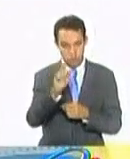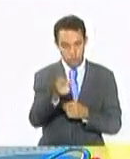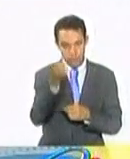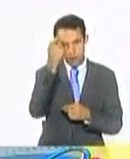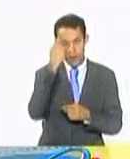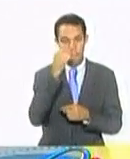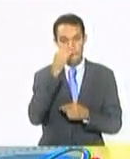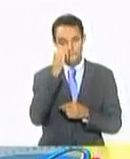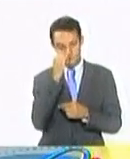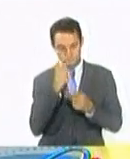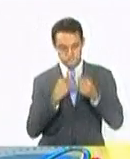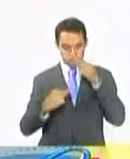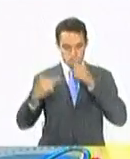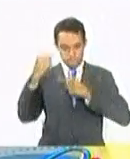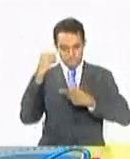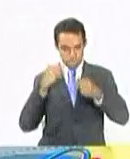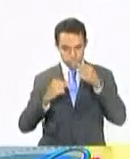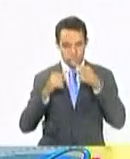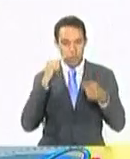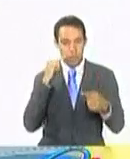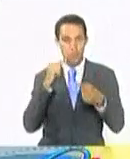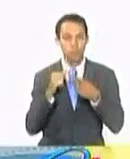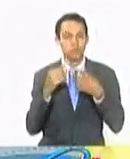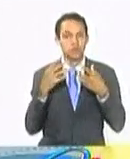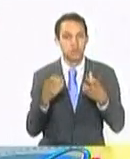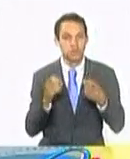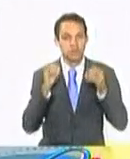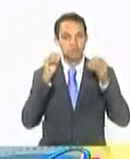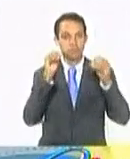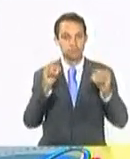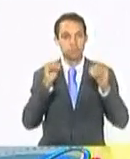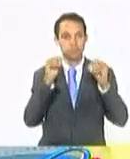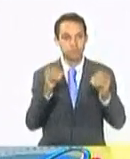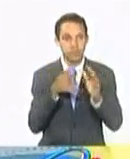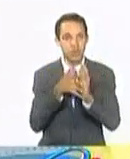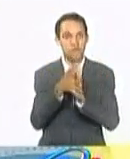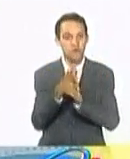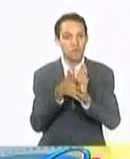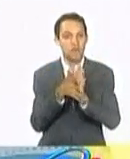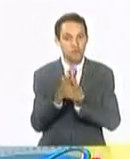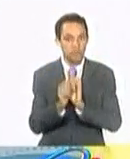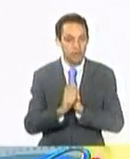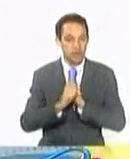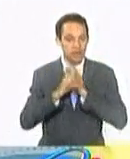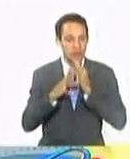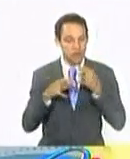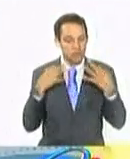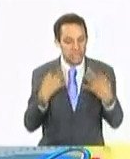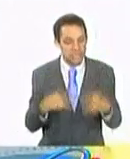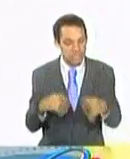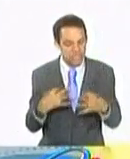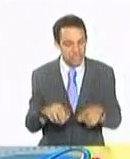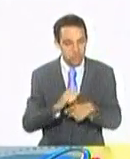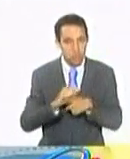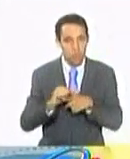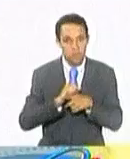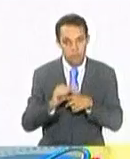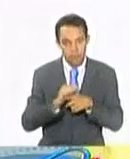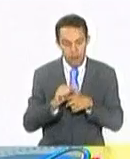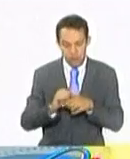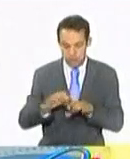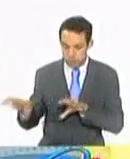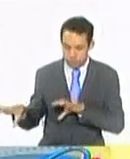quedado grabados y la finalidad de todo este proceso educativo es hacer de esto algo más sencillo más práctico más